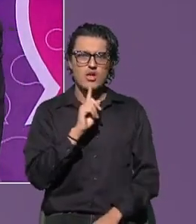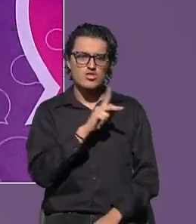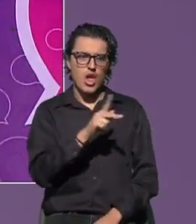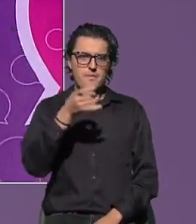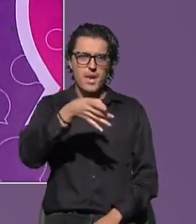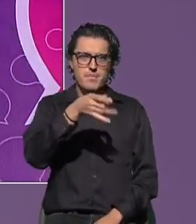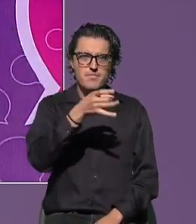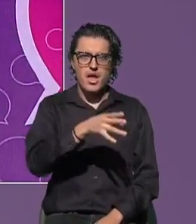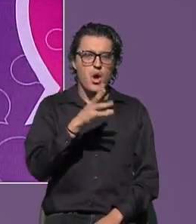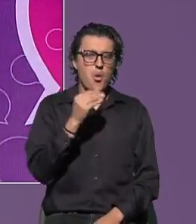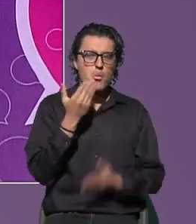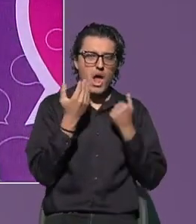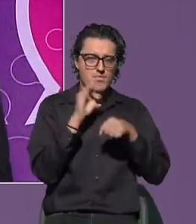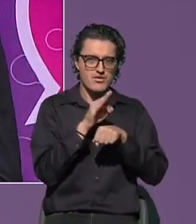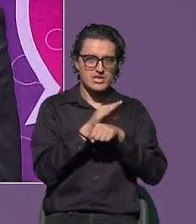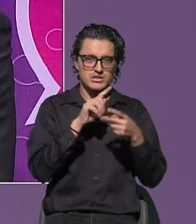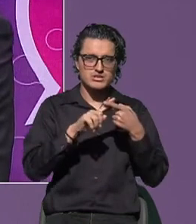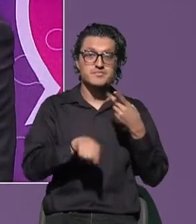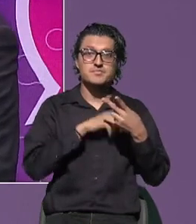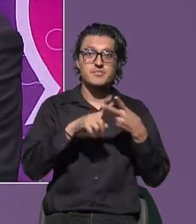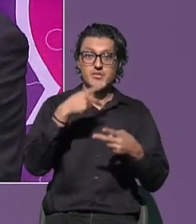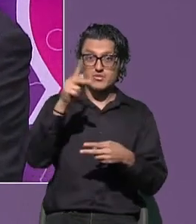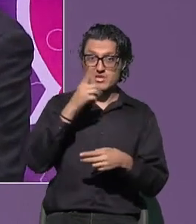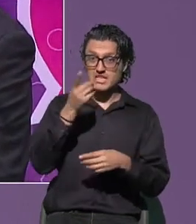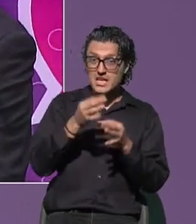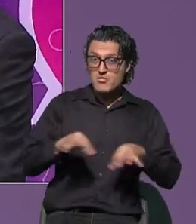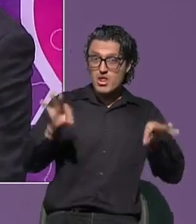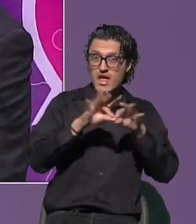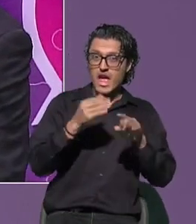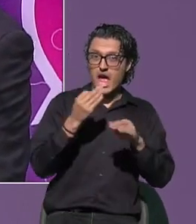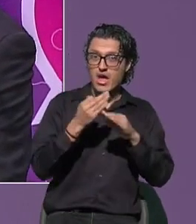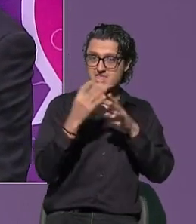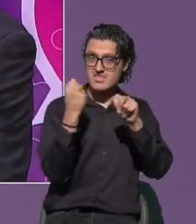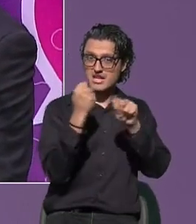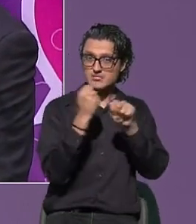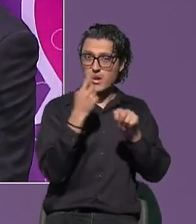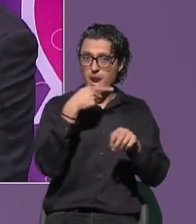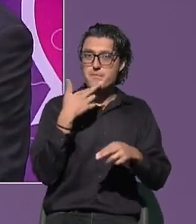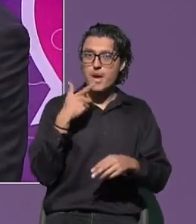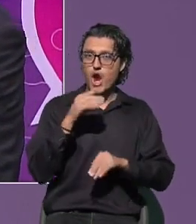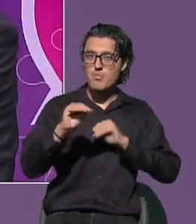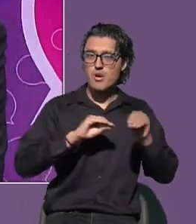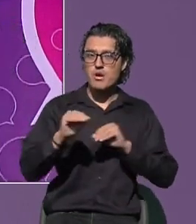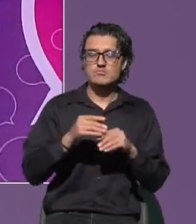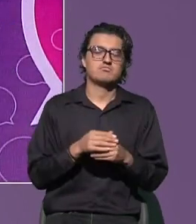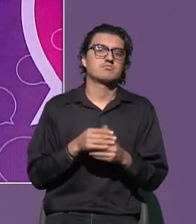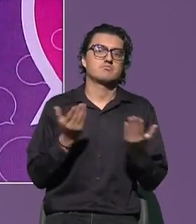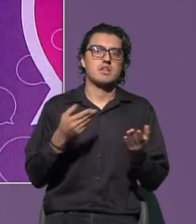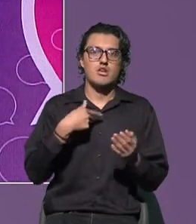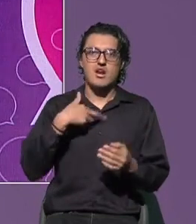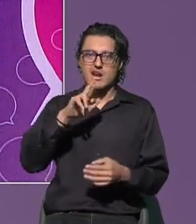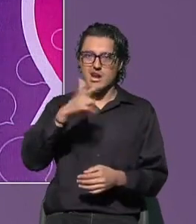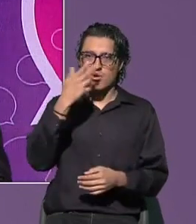municipio y el segundo es que estás hablando de priorizar el transporte público para poder mejorar sus condiciones de movilidad nada más te recuerdo que te